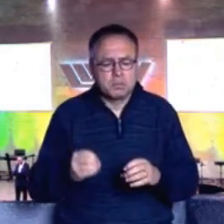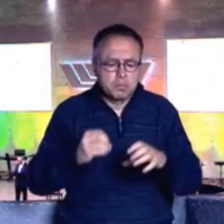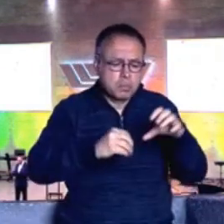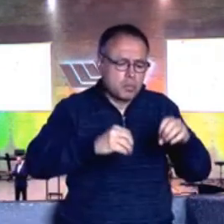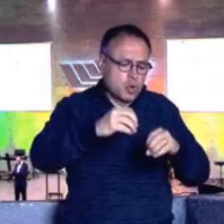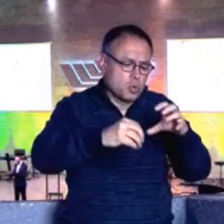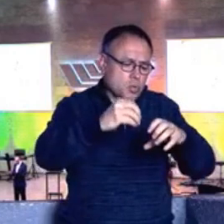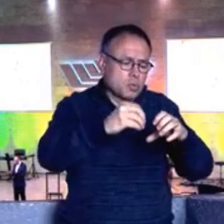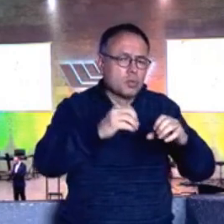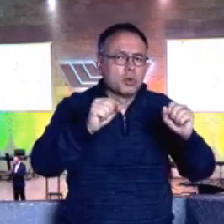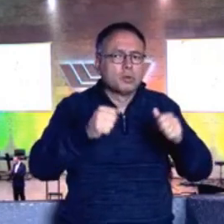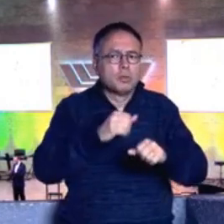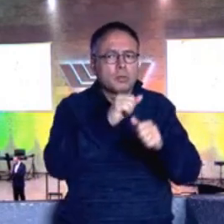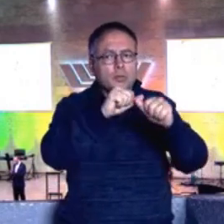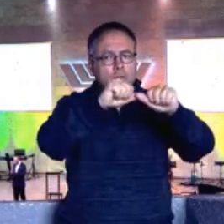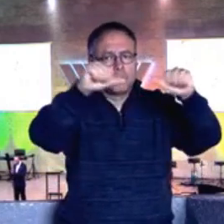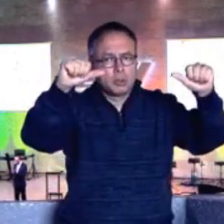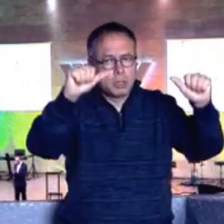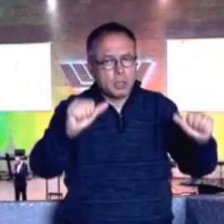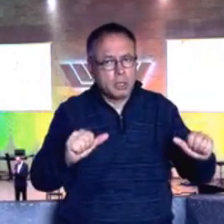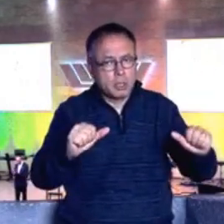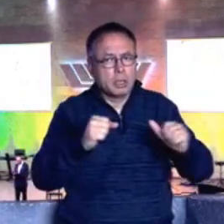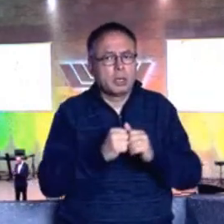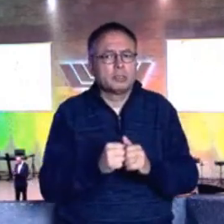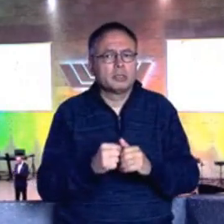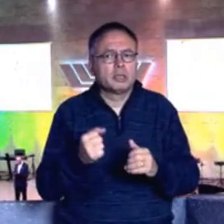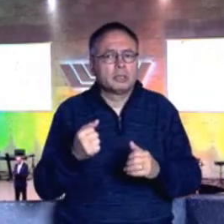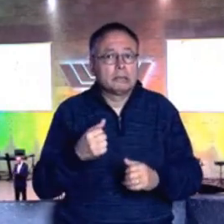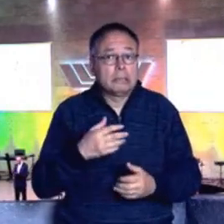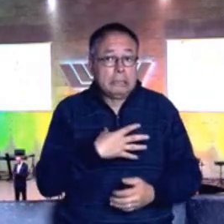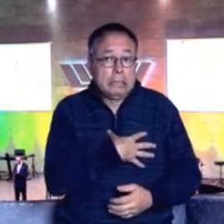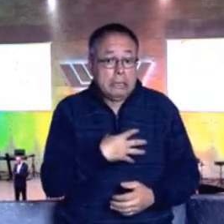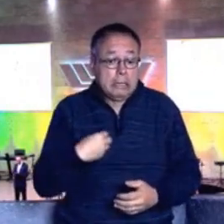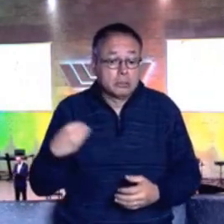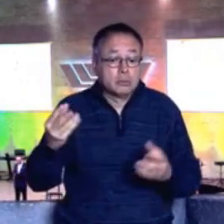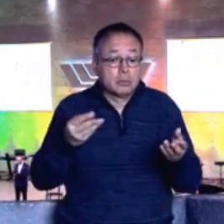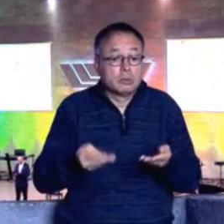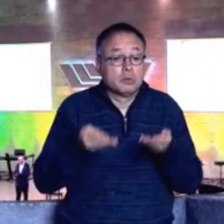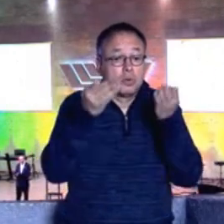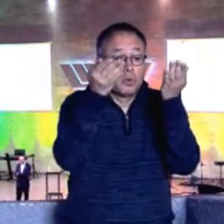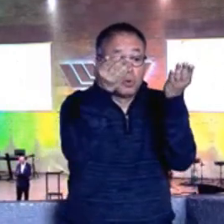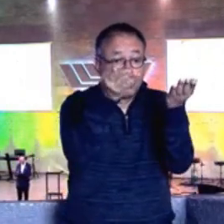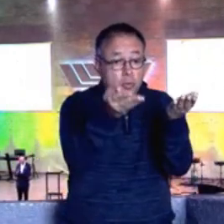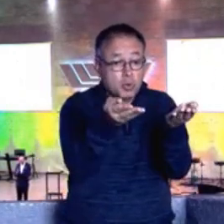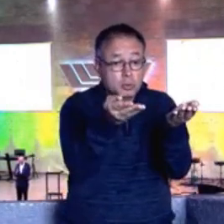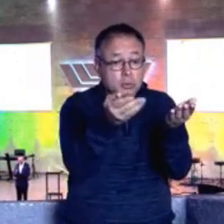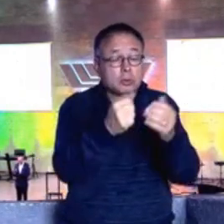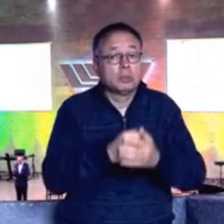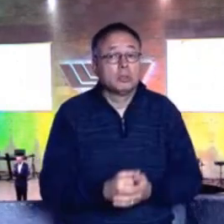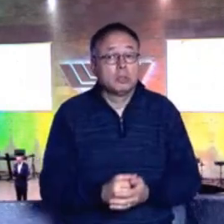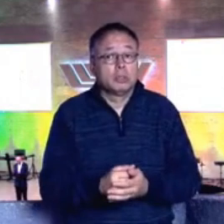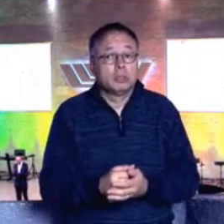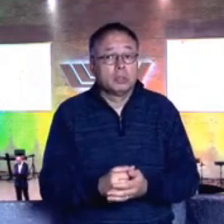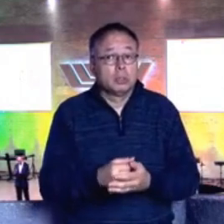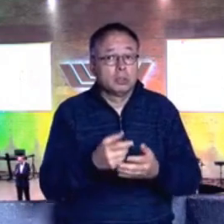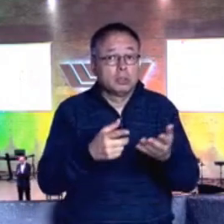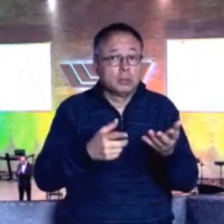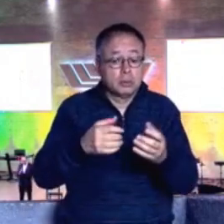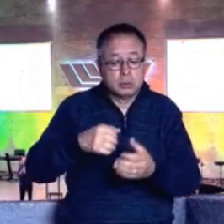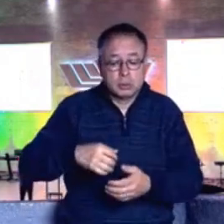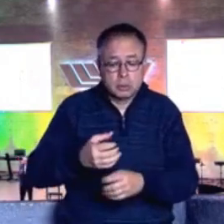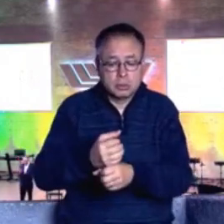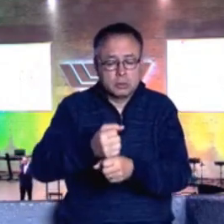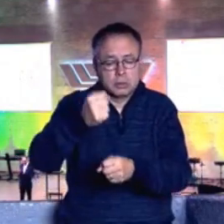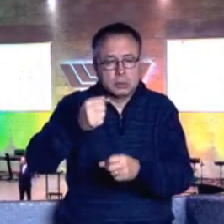acomodó la leña y atando a Isaac su hijo lo puso en el altar sobre la leña entonces extendió Abraham su mano y